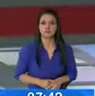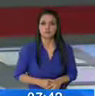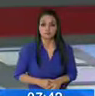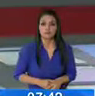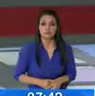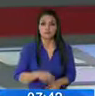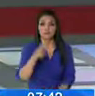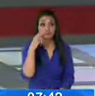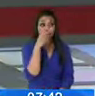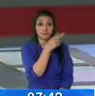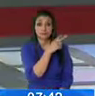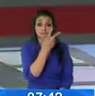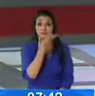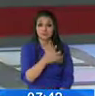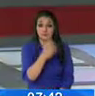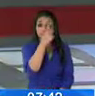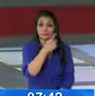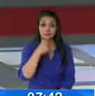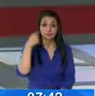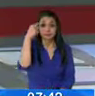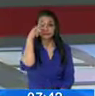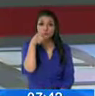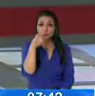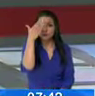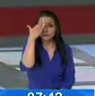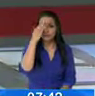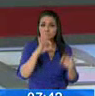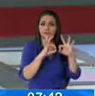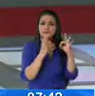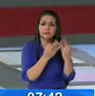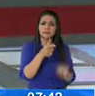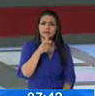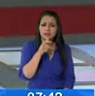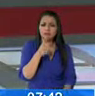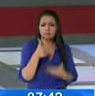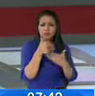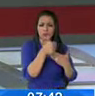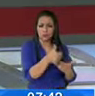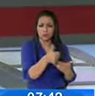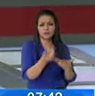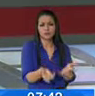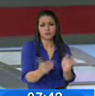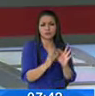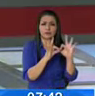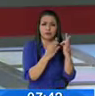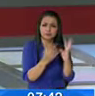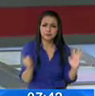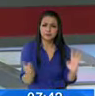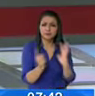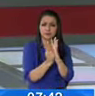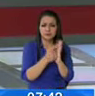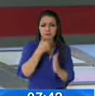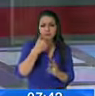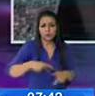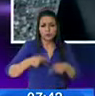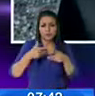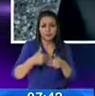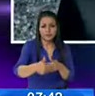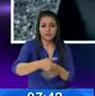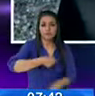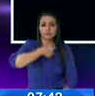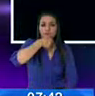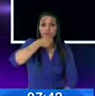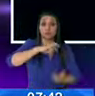Usted ya lo vio, por favor, si tiene información de quiénes son sus familiares, ayudemos a reencontrar, a darle mejores días a este adulto mayor que